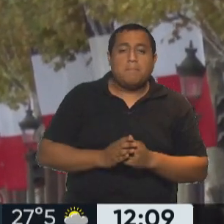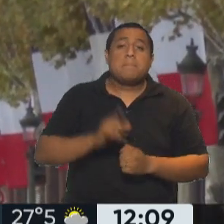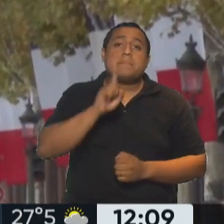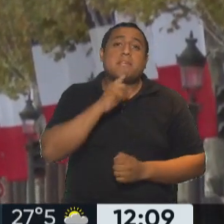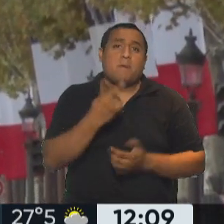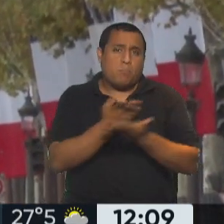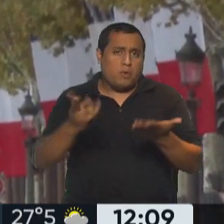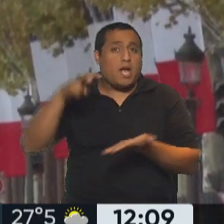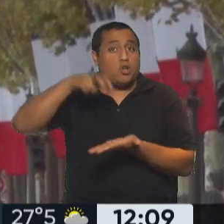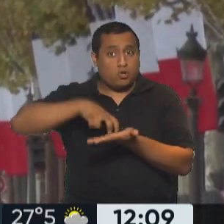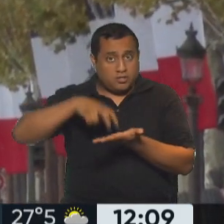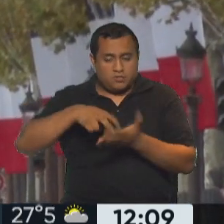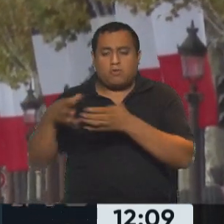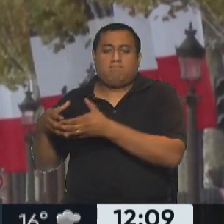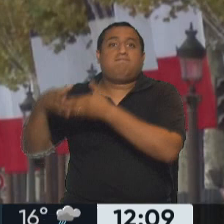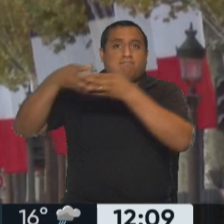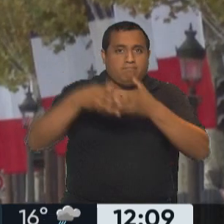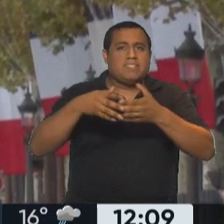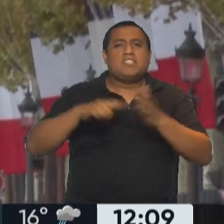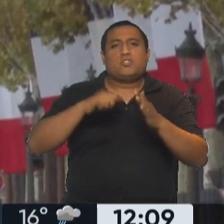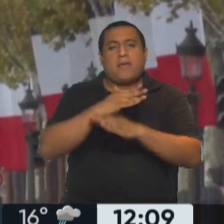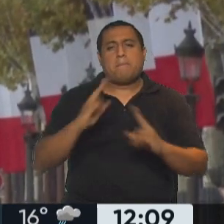Pública Noticias está en París